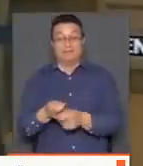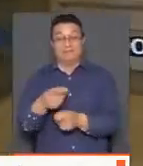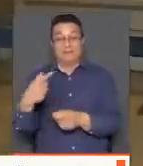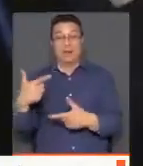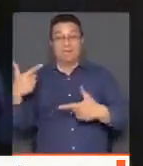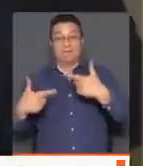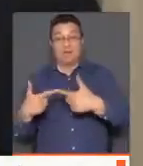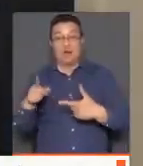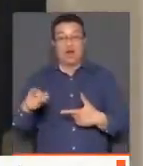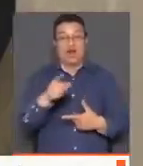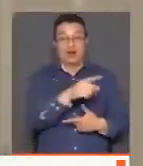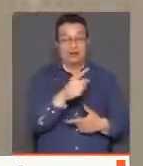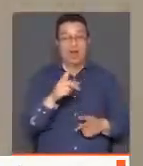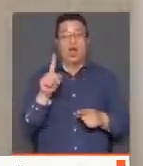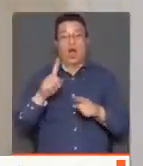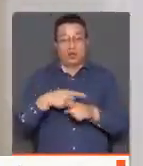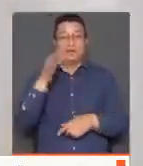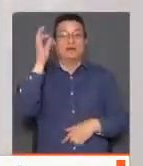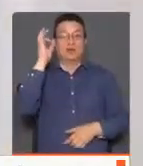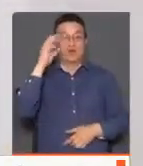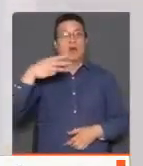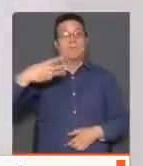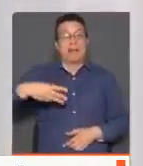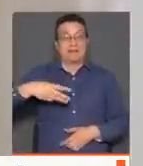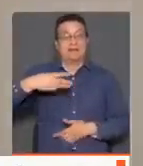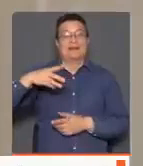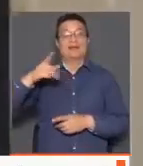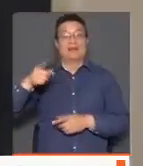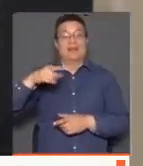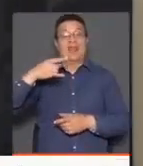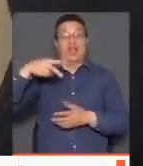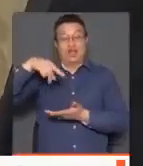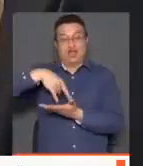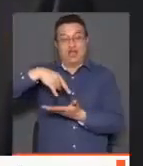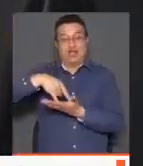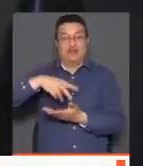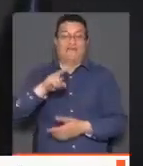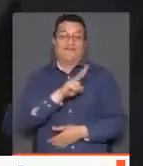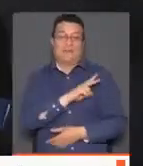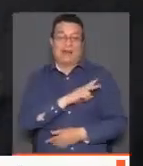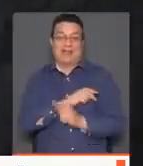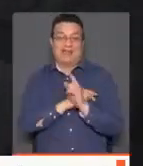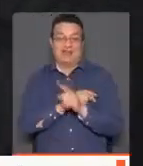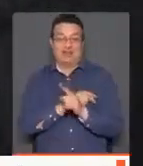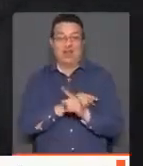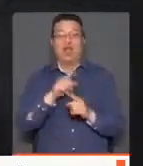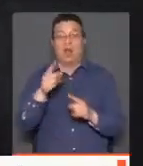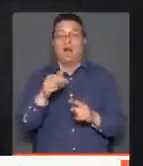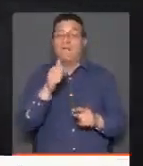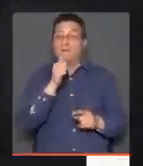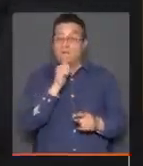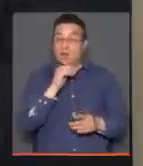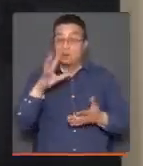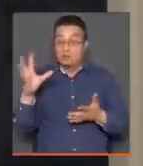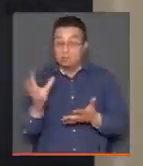políticas se vuelve a reunir este martes en el Congreso en Valparaíso, aunque todavía parece lejano que salga humo blanco.